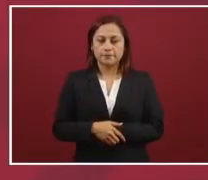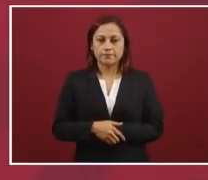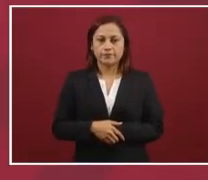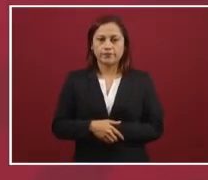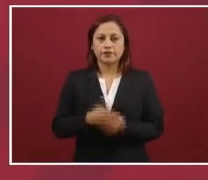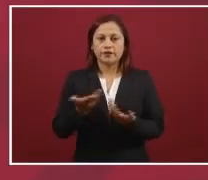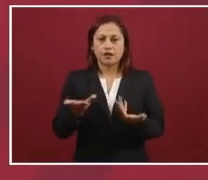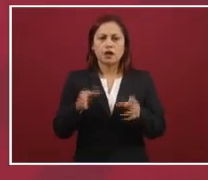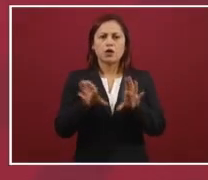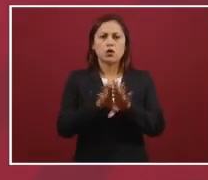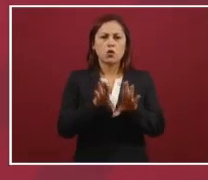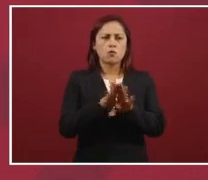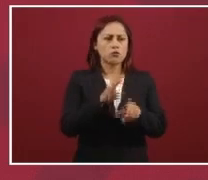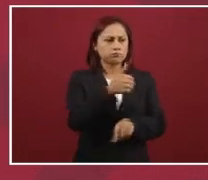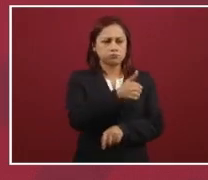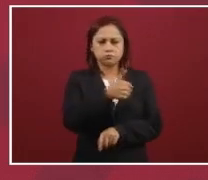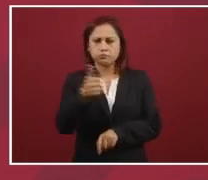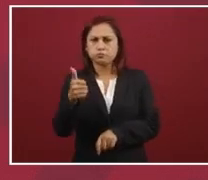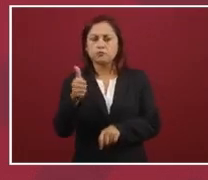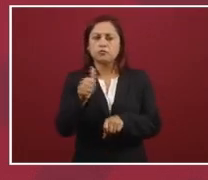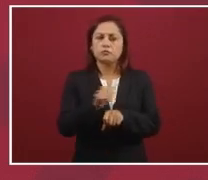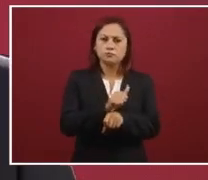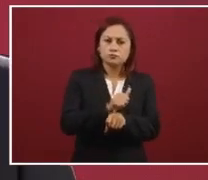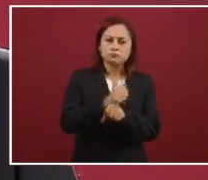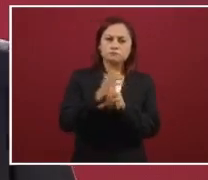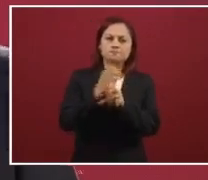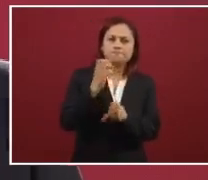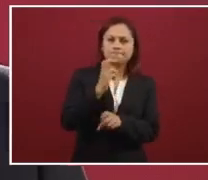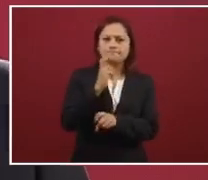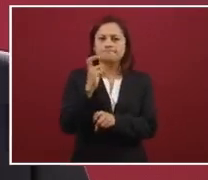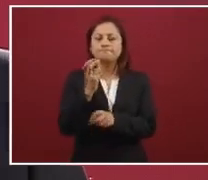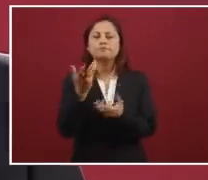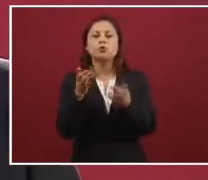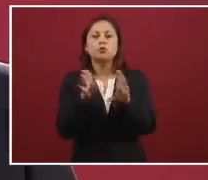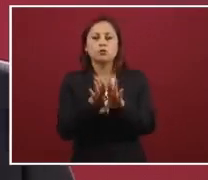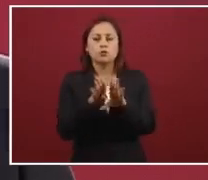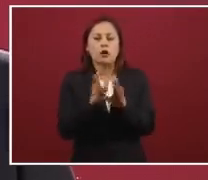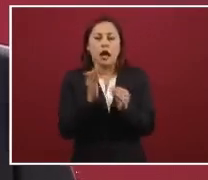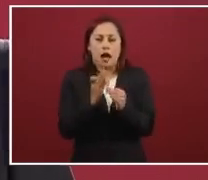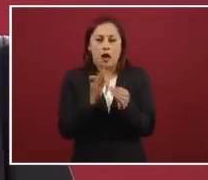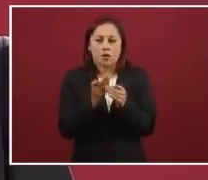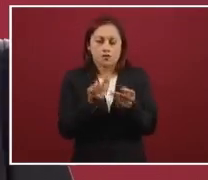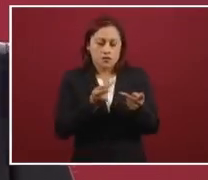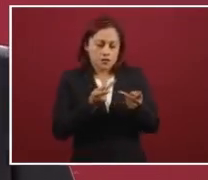transporte se requiere. O sea, se está trabajando, ya se tienen los diseños,